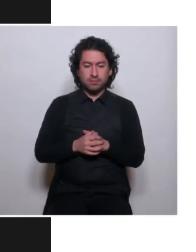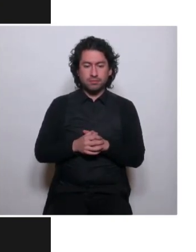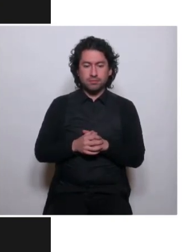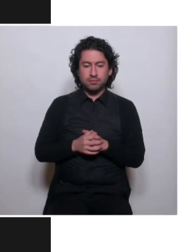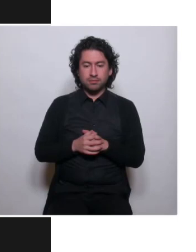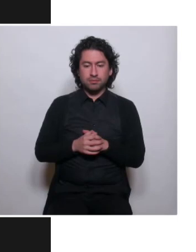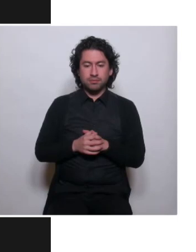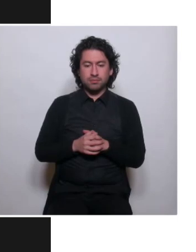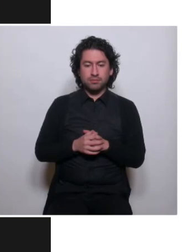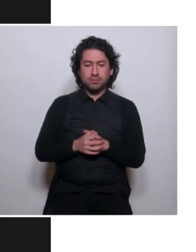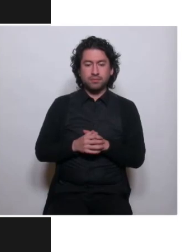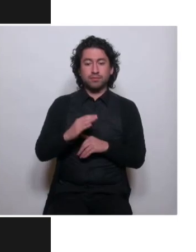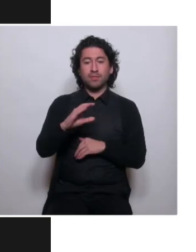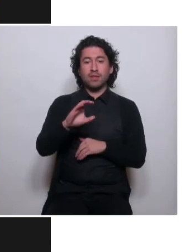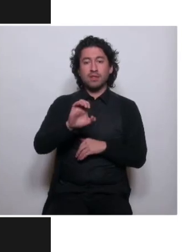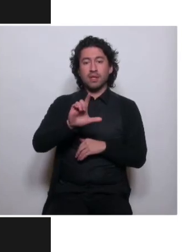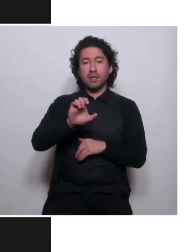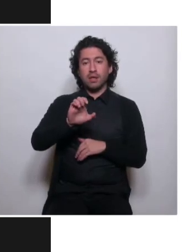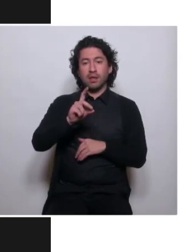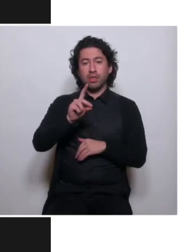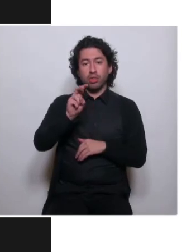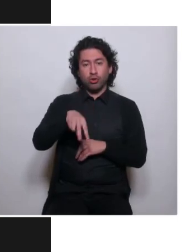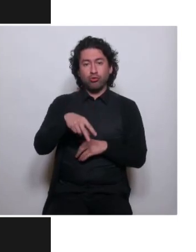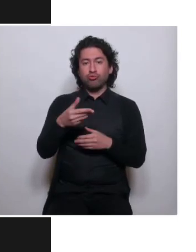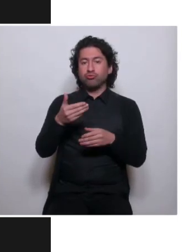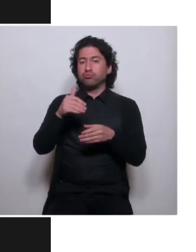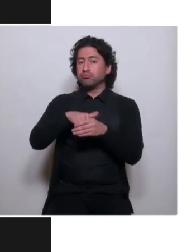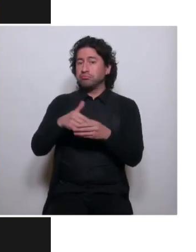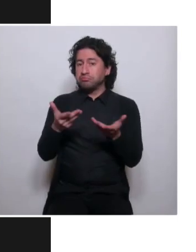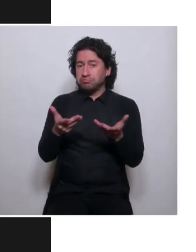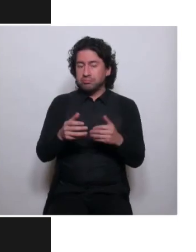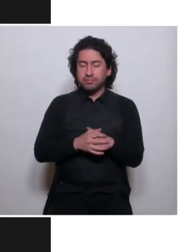Señor Roberto Celedón, ¿cómo vota?